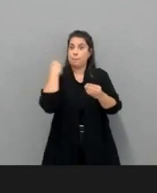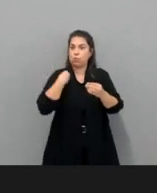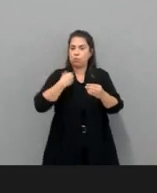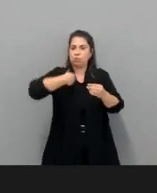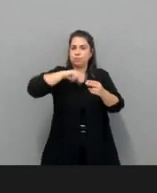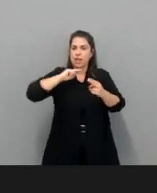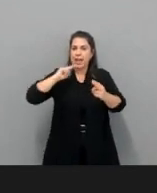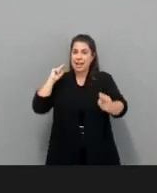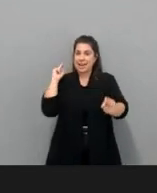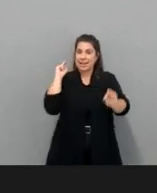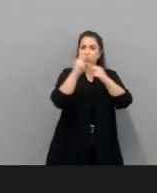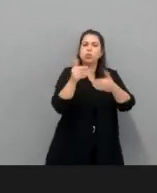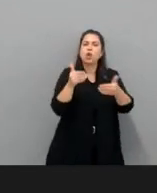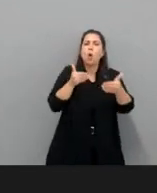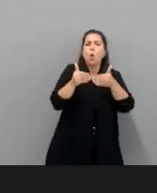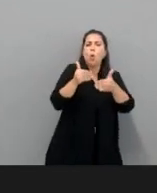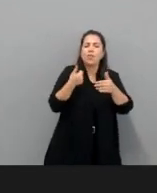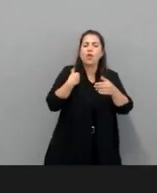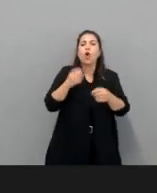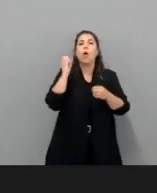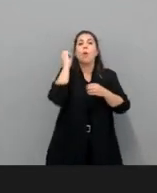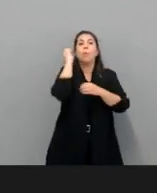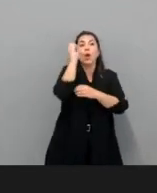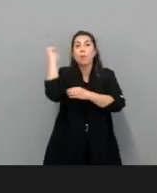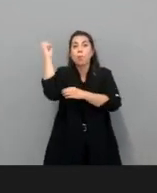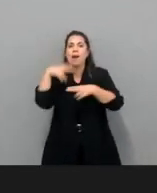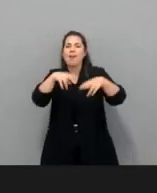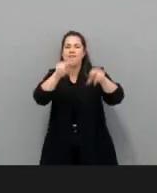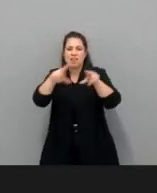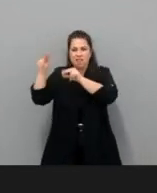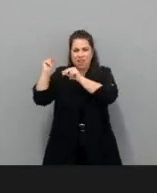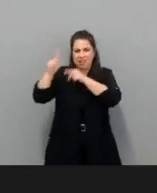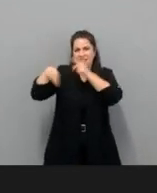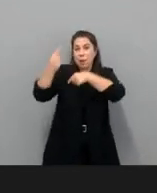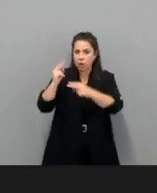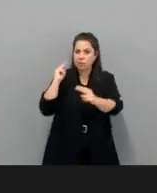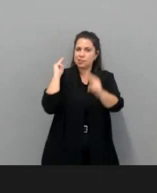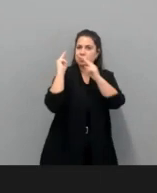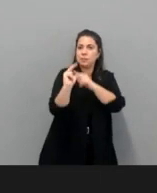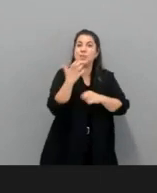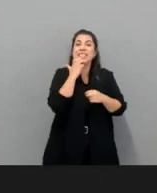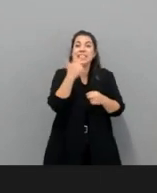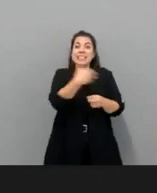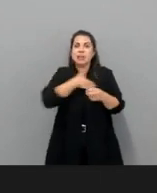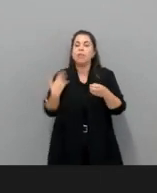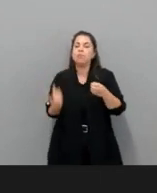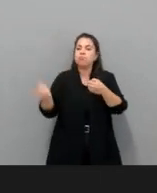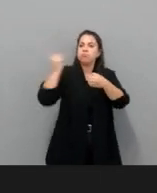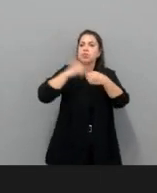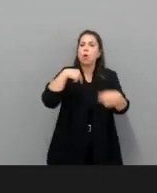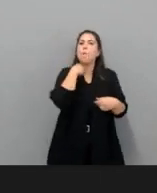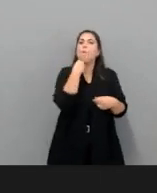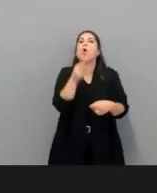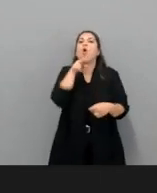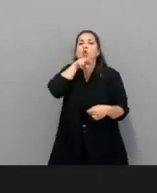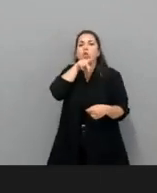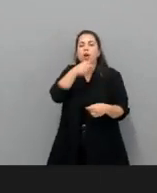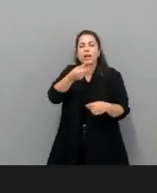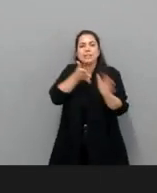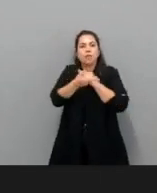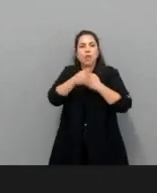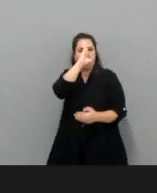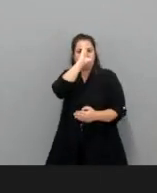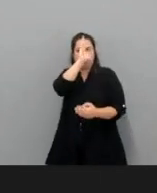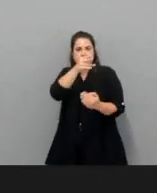al final de ambas ponencias. Y si queréis intervenir de forma hablada y, por tanto, interactuar directamente con